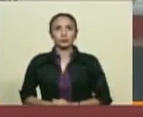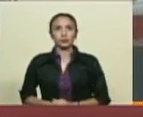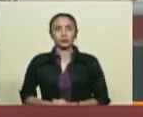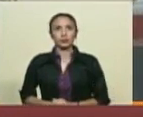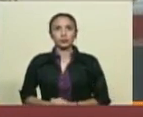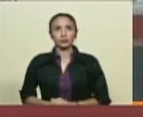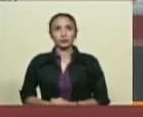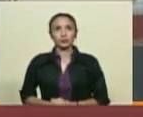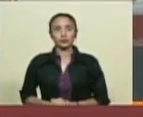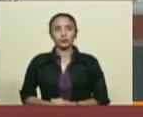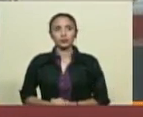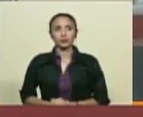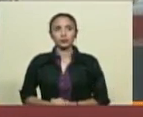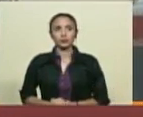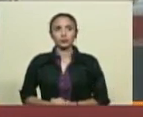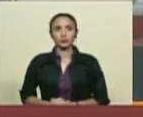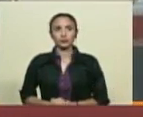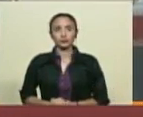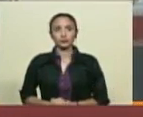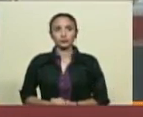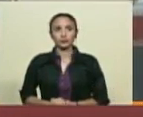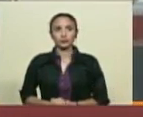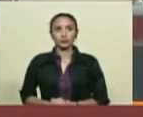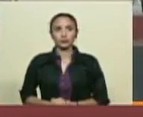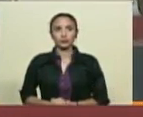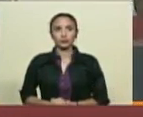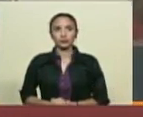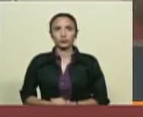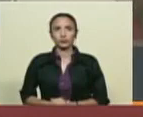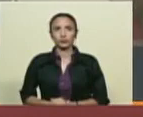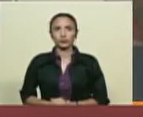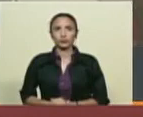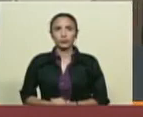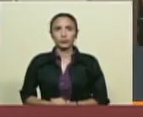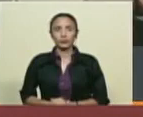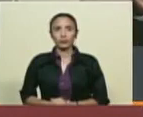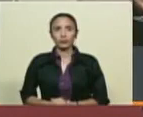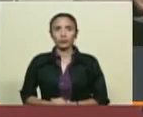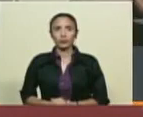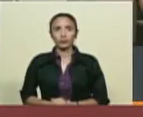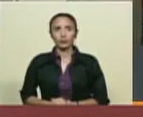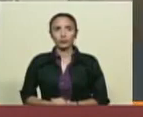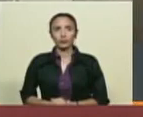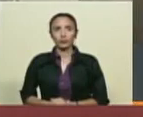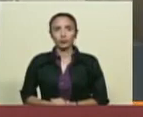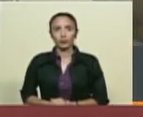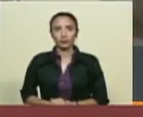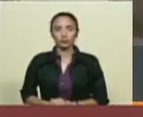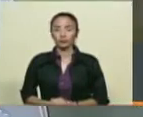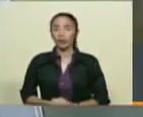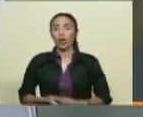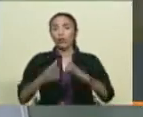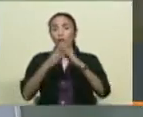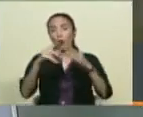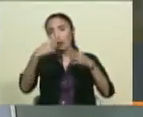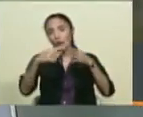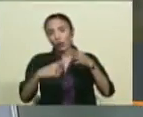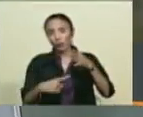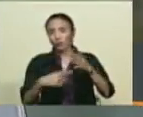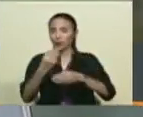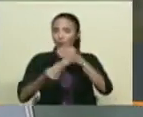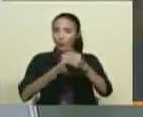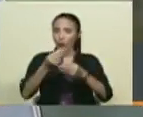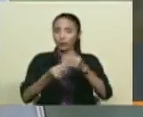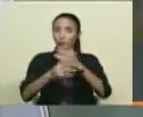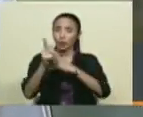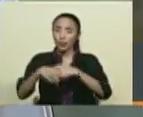great teamwork of all the 24 participating countries. El logro que se ha alcanzado en este